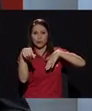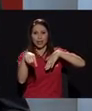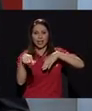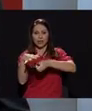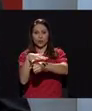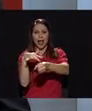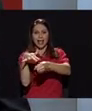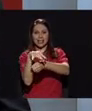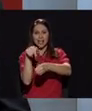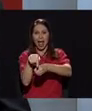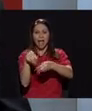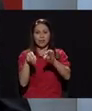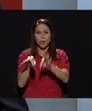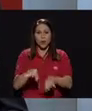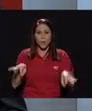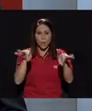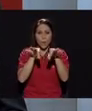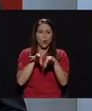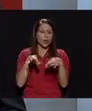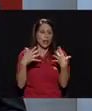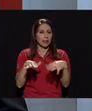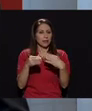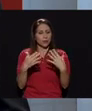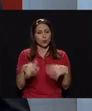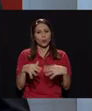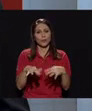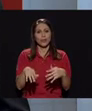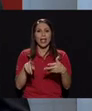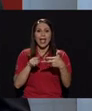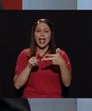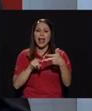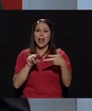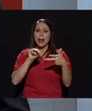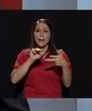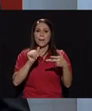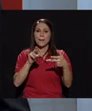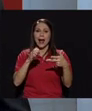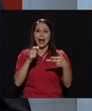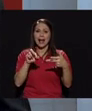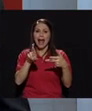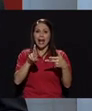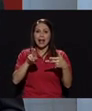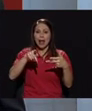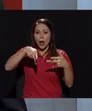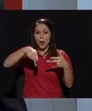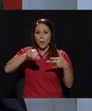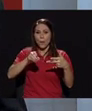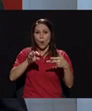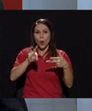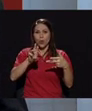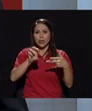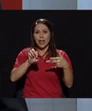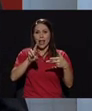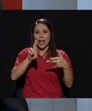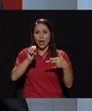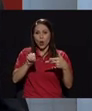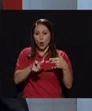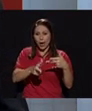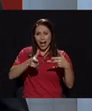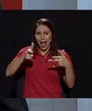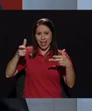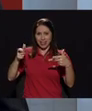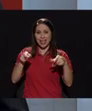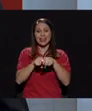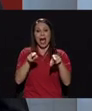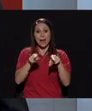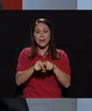es una isla y que es muy importante desde todo punto de vista. Claro. El manglar Potrero Grande es otro humedal también que